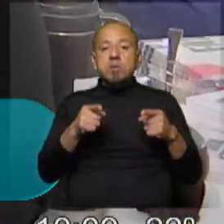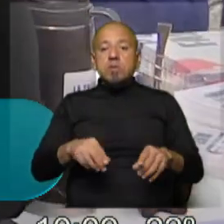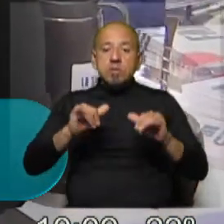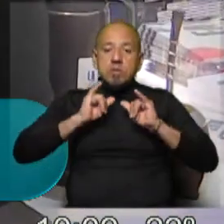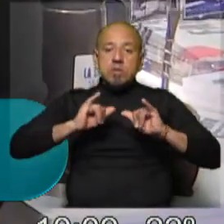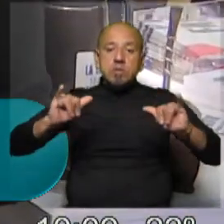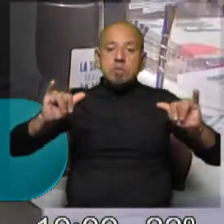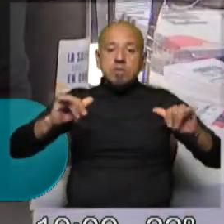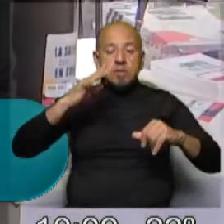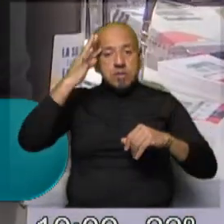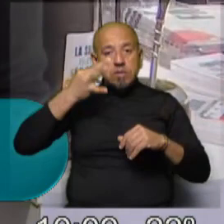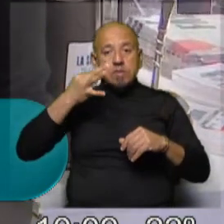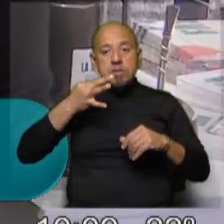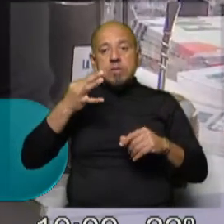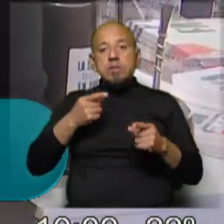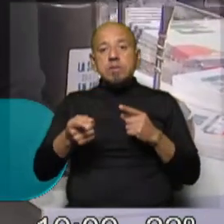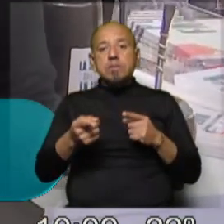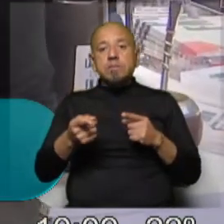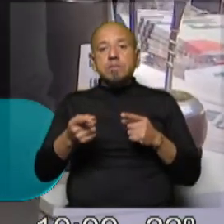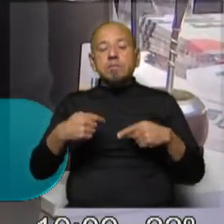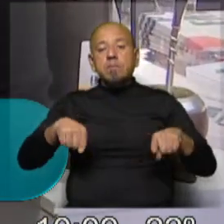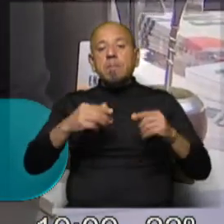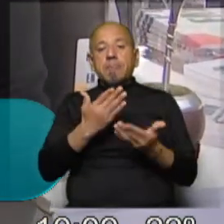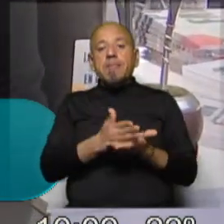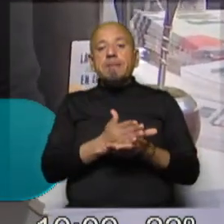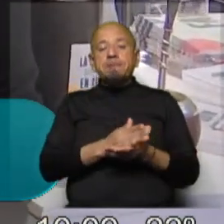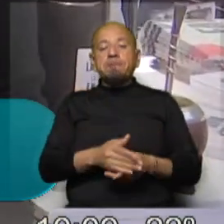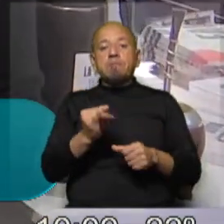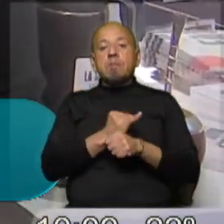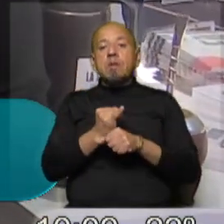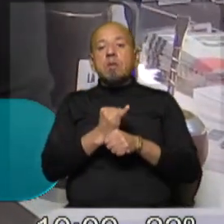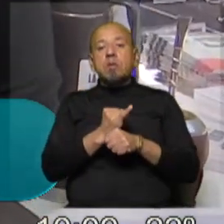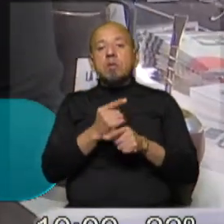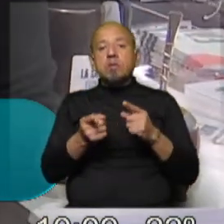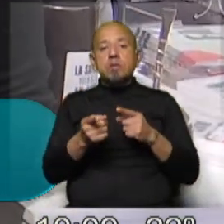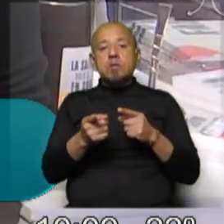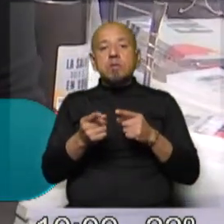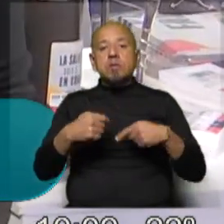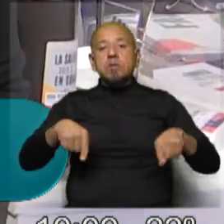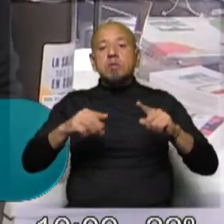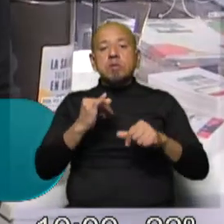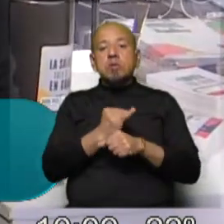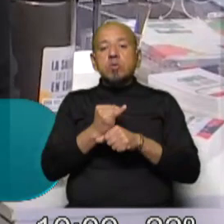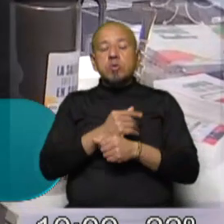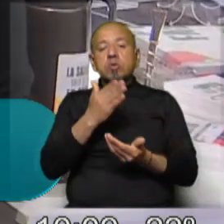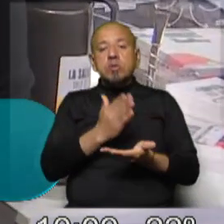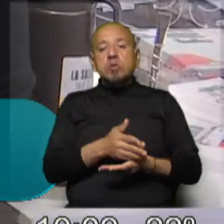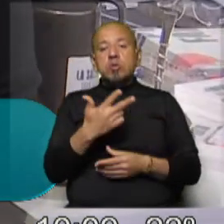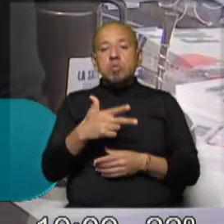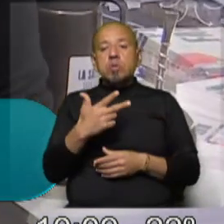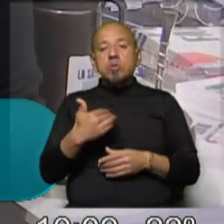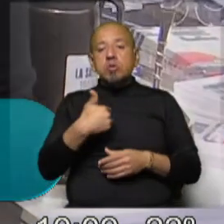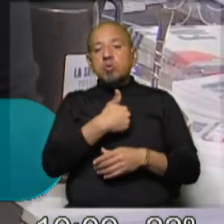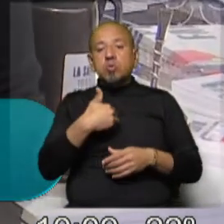que en realidad es una campaña que parte de una articulación interinstitucional, en este caso desde la Institución de Derechos Humanos, en su rol